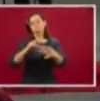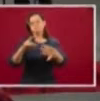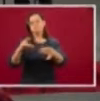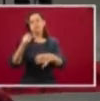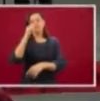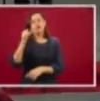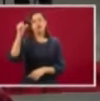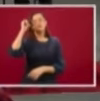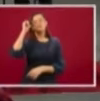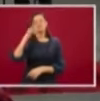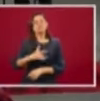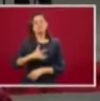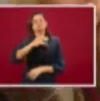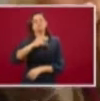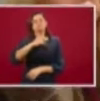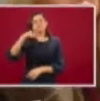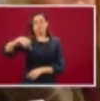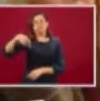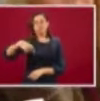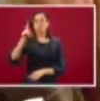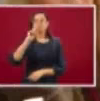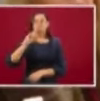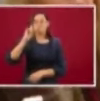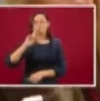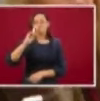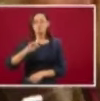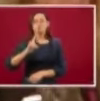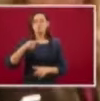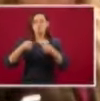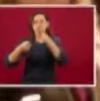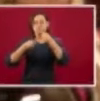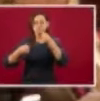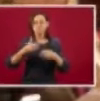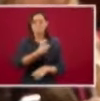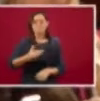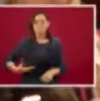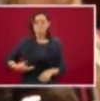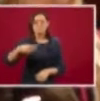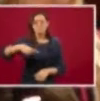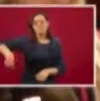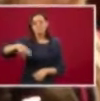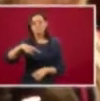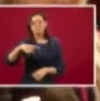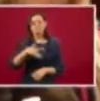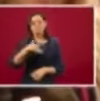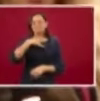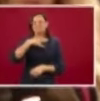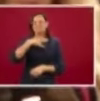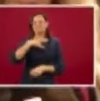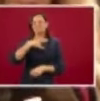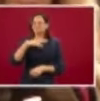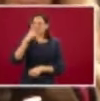tema. La periodista Isabel González de Grupo Imagen denunció la amenaza de muerte. Bueno, el deseo,